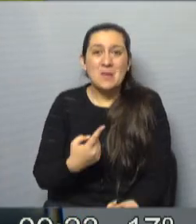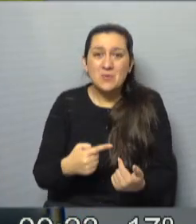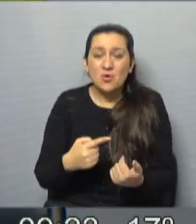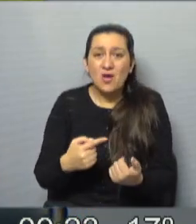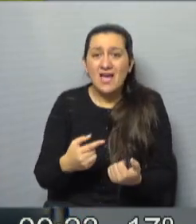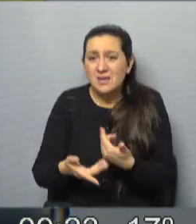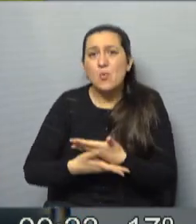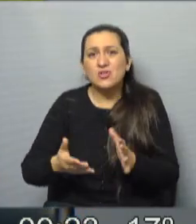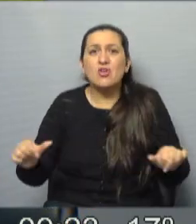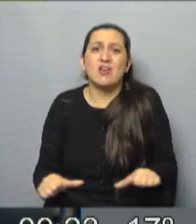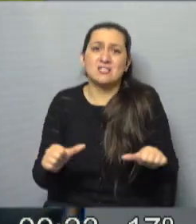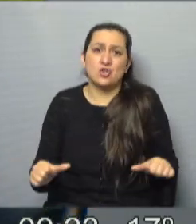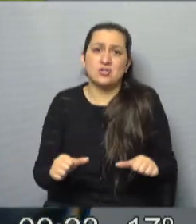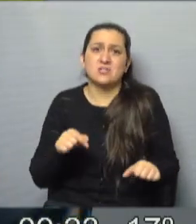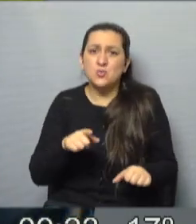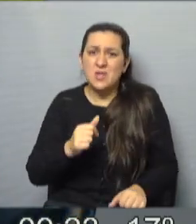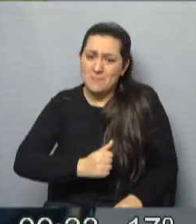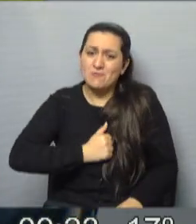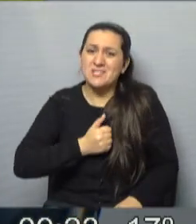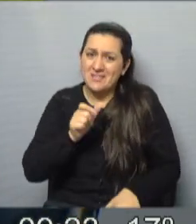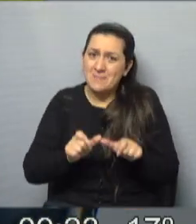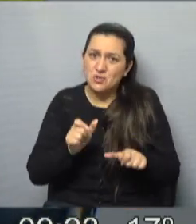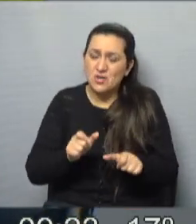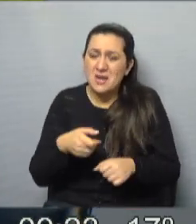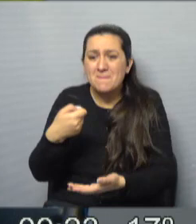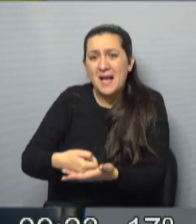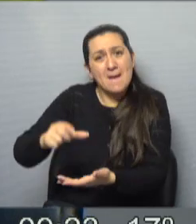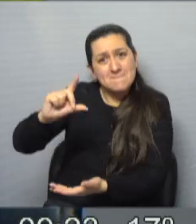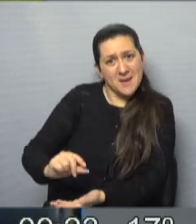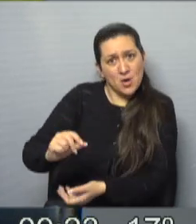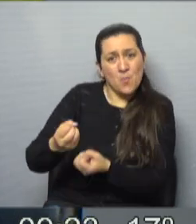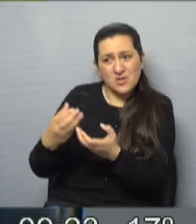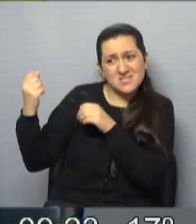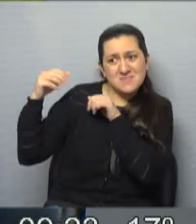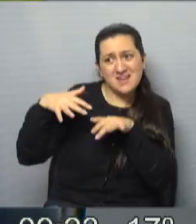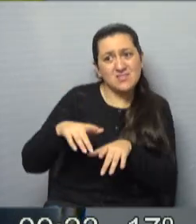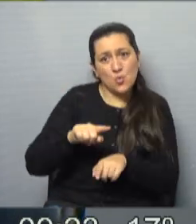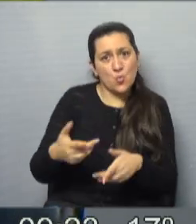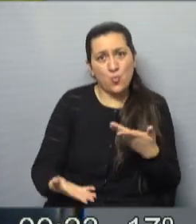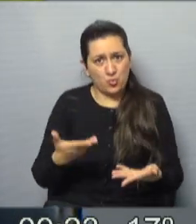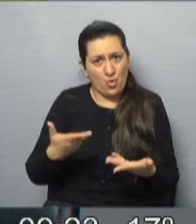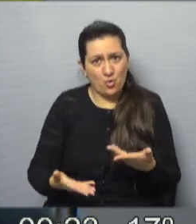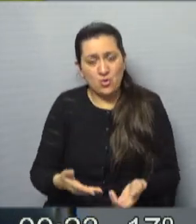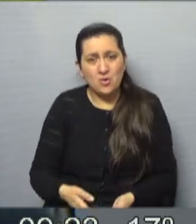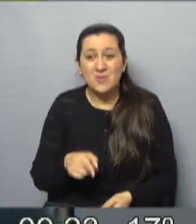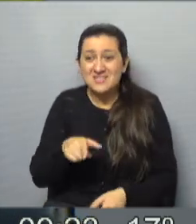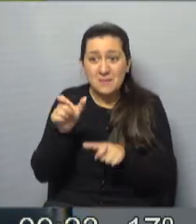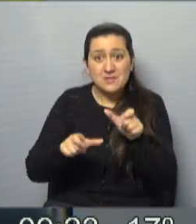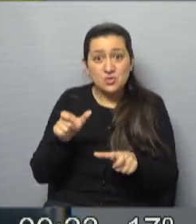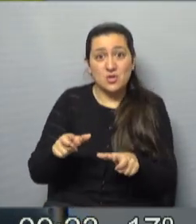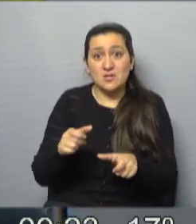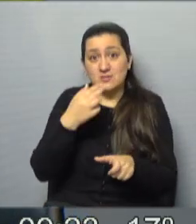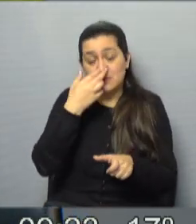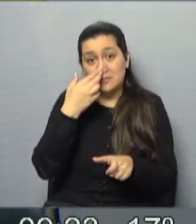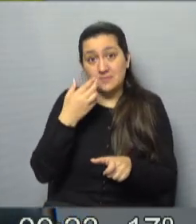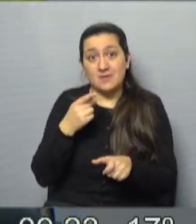la gente, algo estás haciendo mal, y sea quien sea. Entonces, no me parece que sea bueno, porque que esa gente no quiera, como